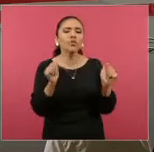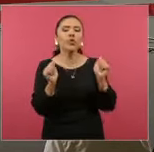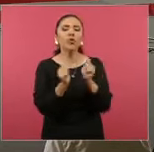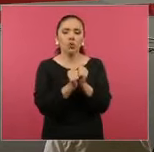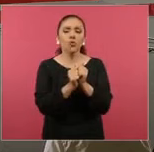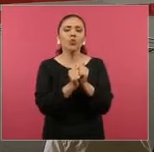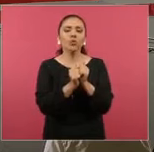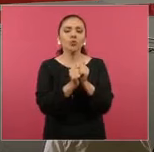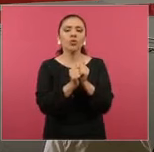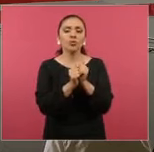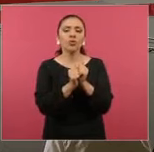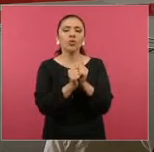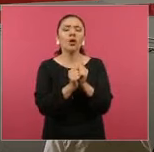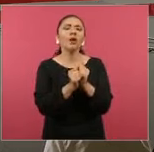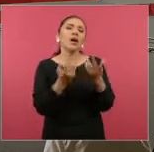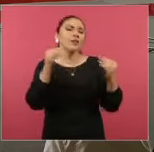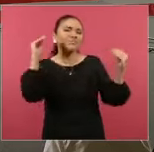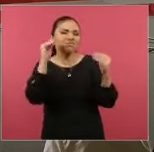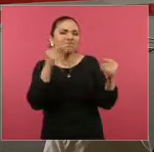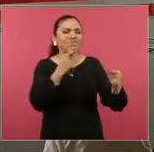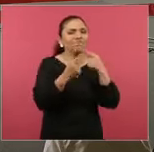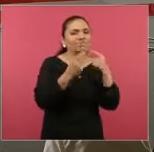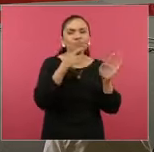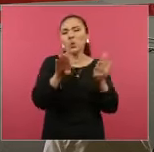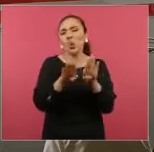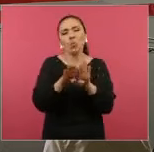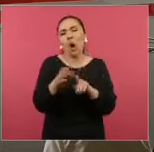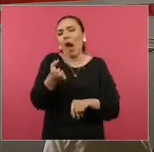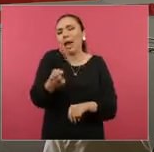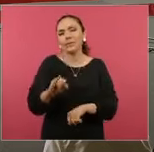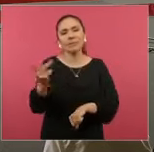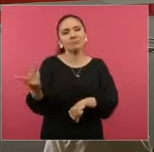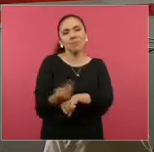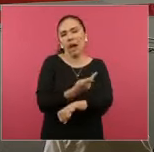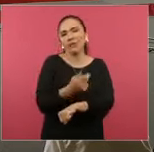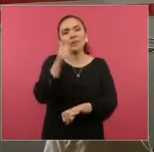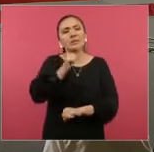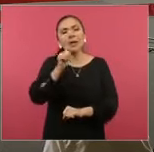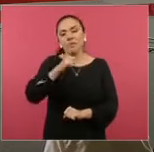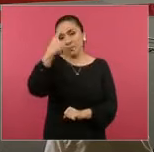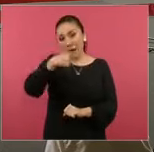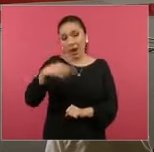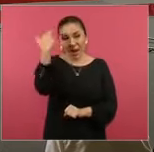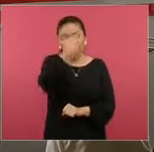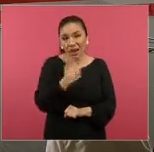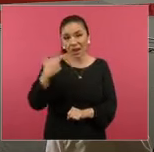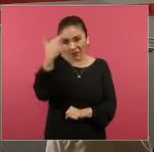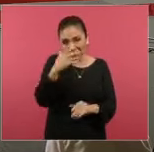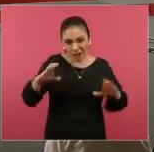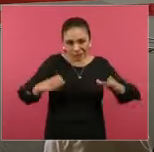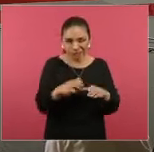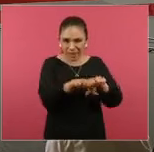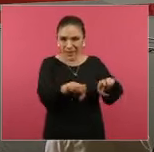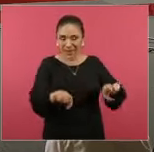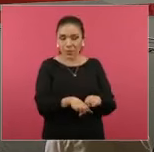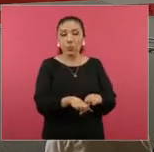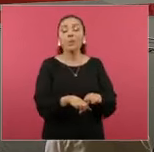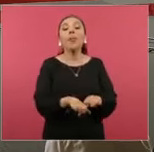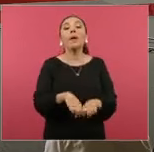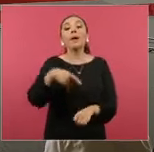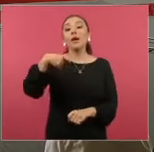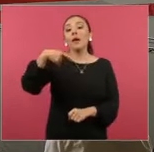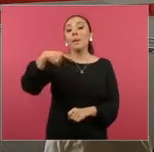de relaciones de discusión, como sucede en cualquier revisión que se trabaja, pero